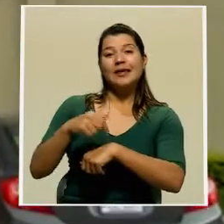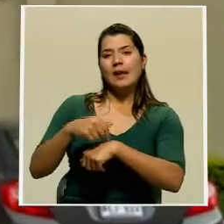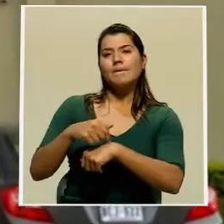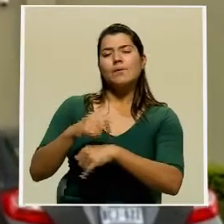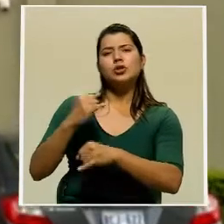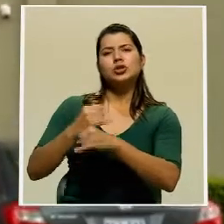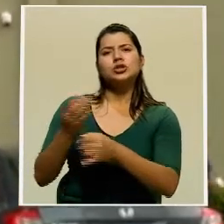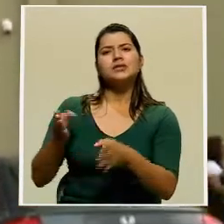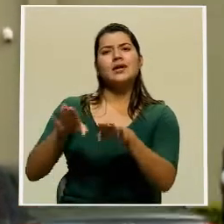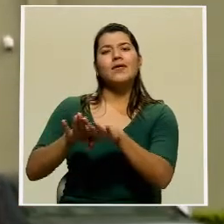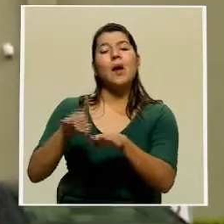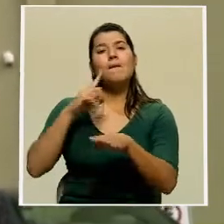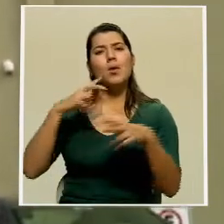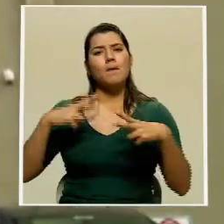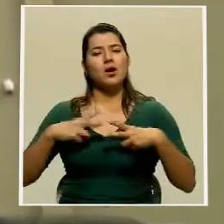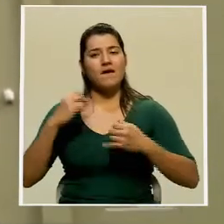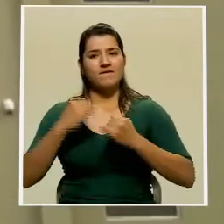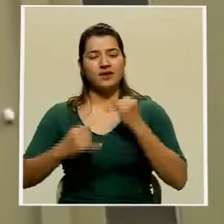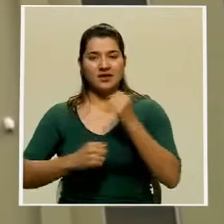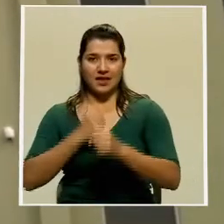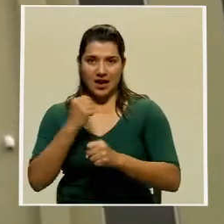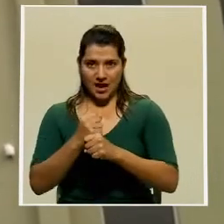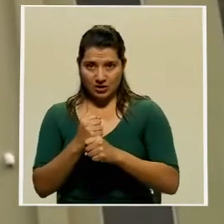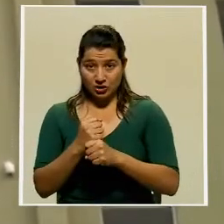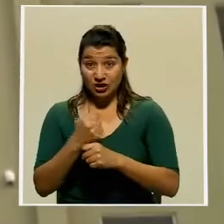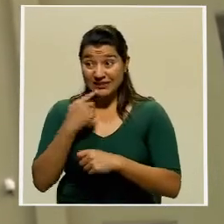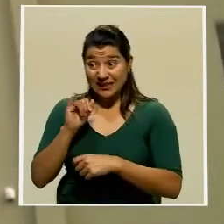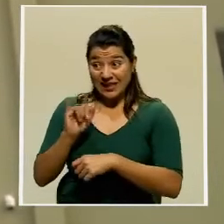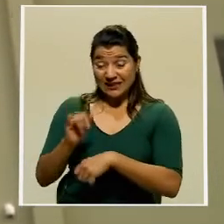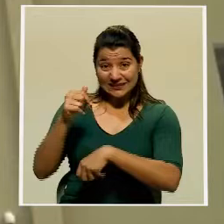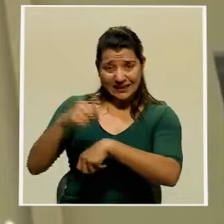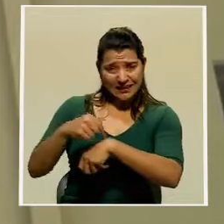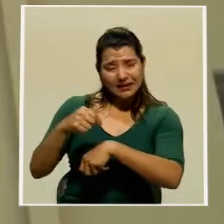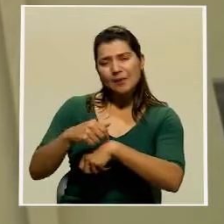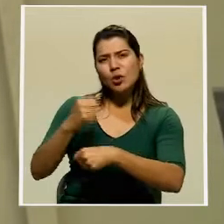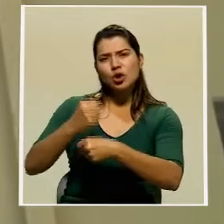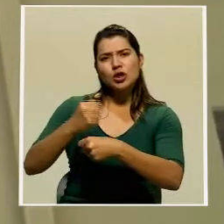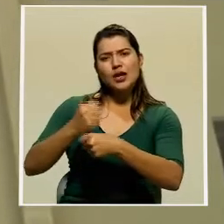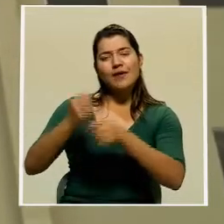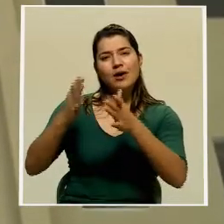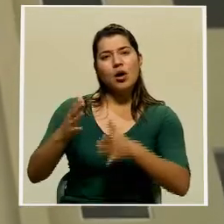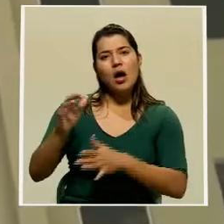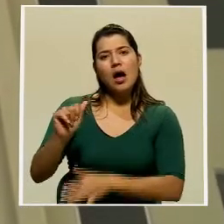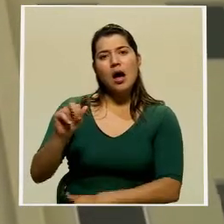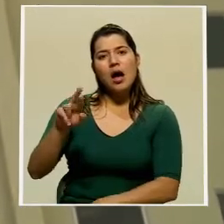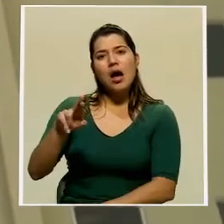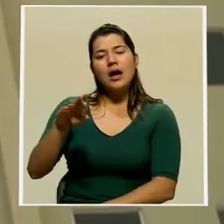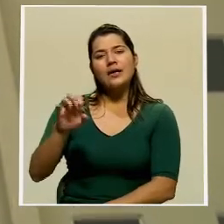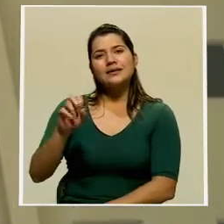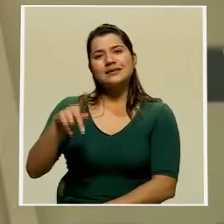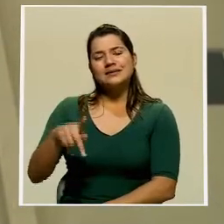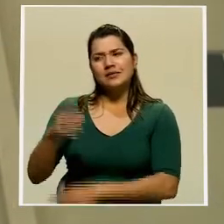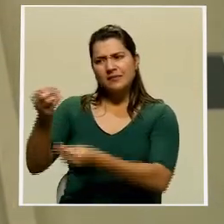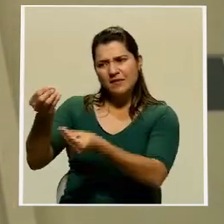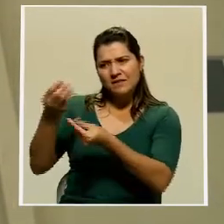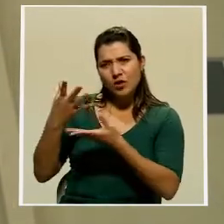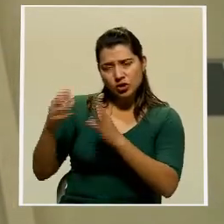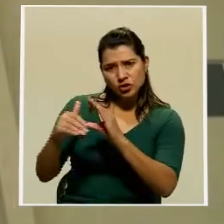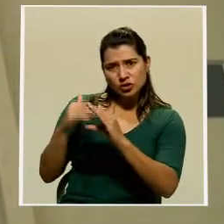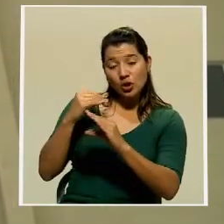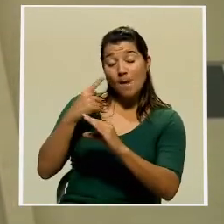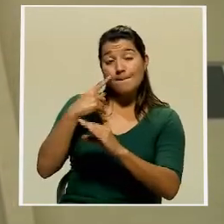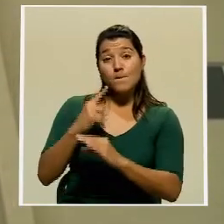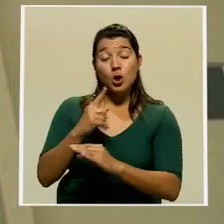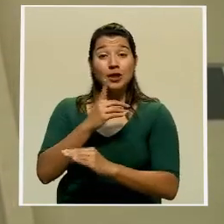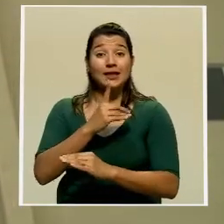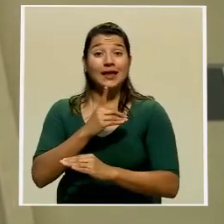el receso de fin de año. De acuerdo con AFAS, durante ese periodo los funcionarios de la ARECEP recibieron información por correo electrónico de parte de la Dirección de